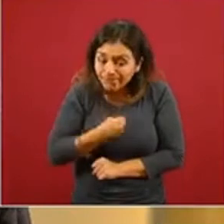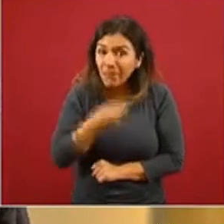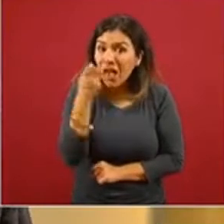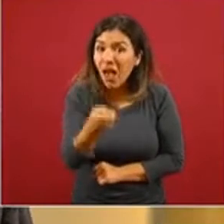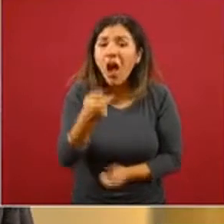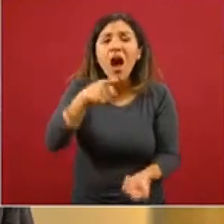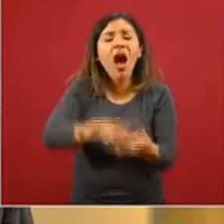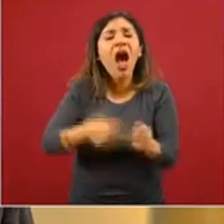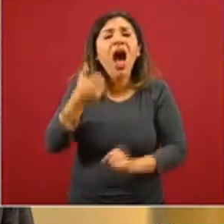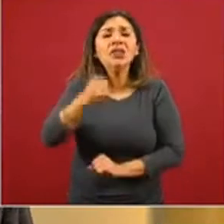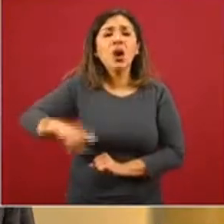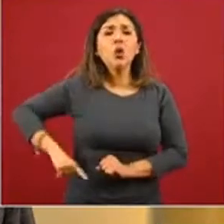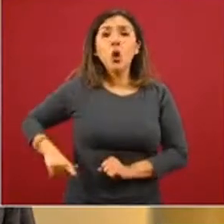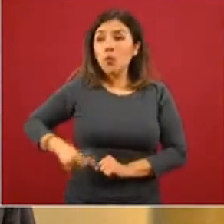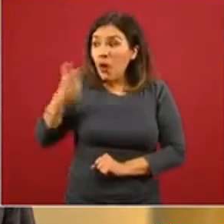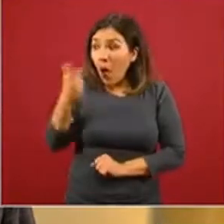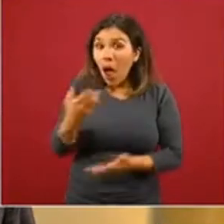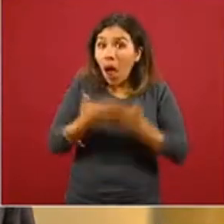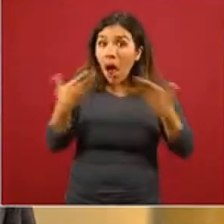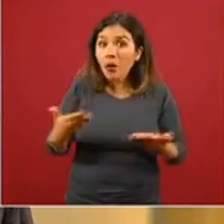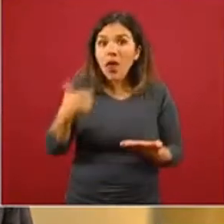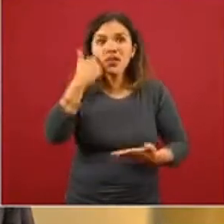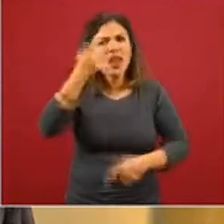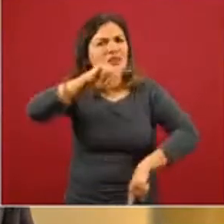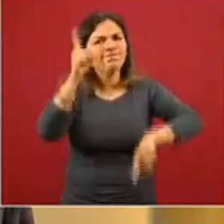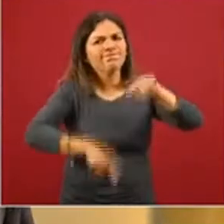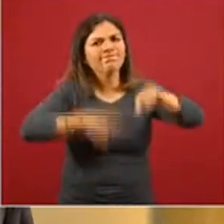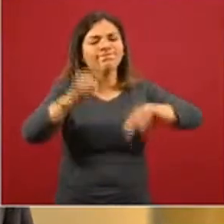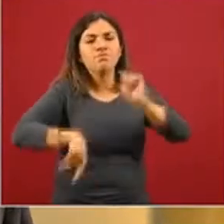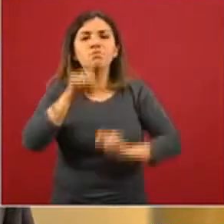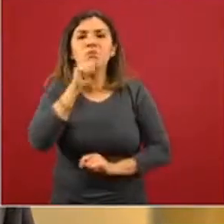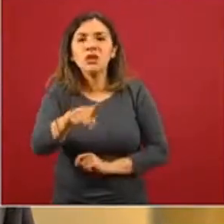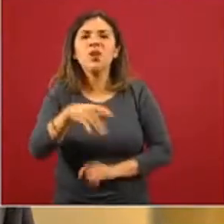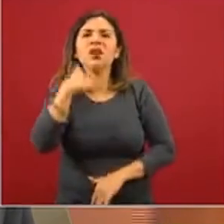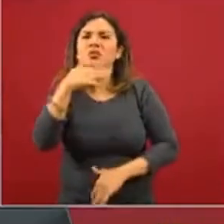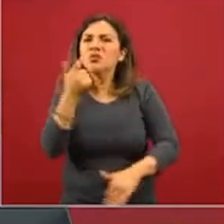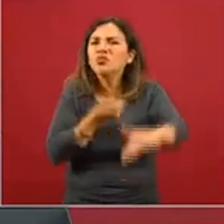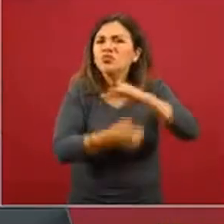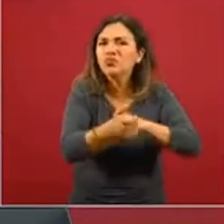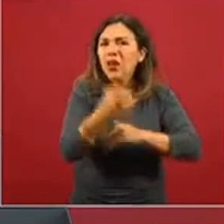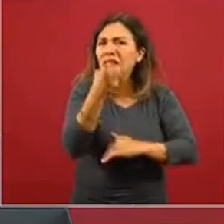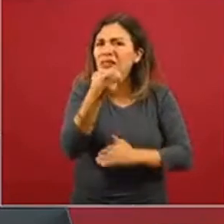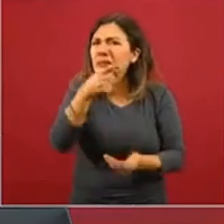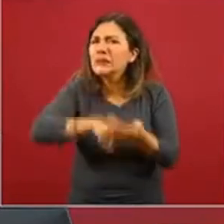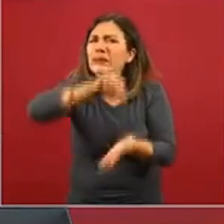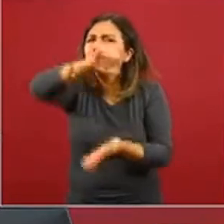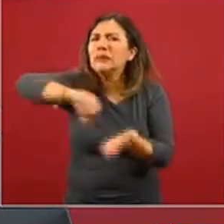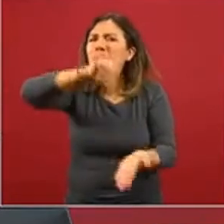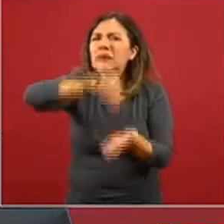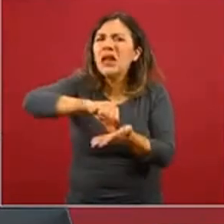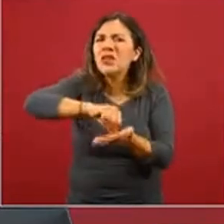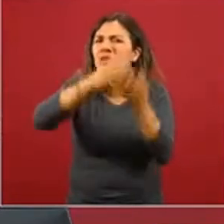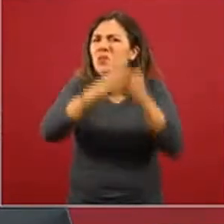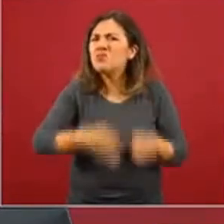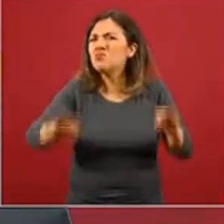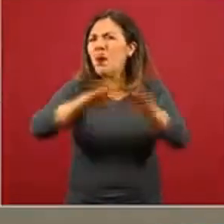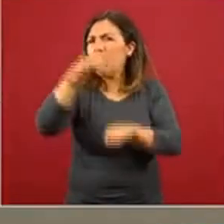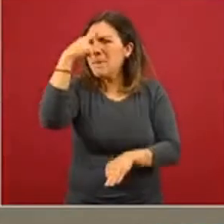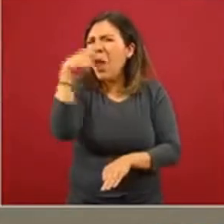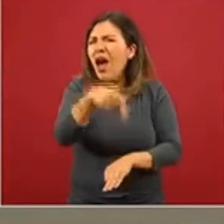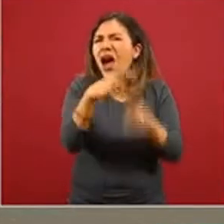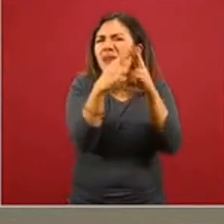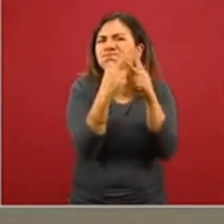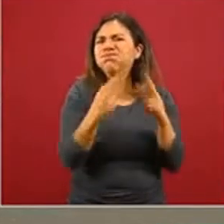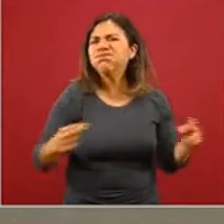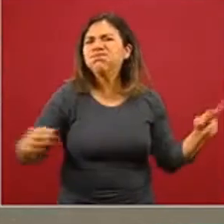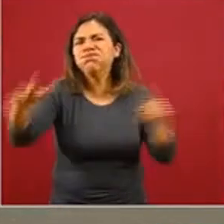de lo que este gobierno está empeñado en eliminar, que es la corrupción como el centro de la perversión